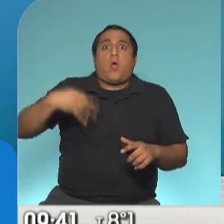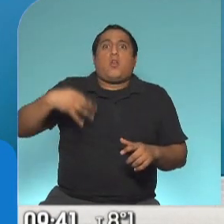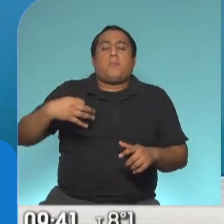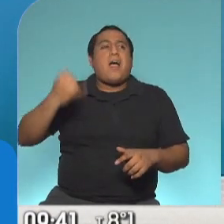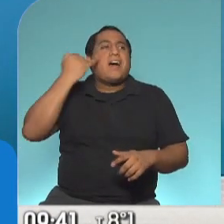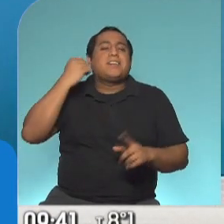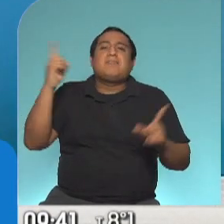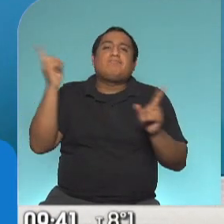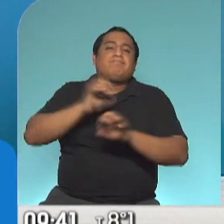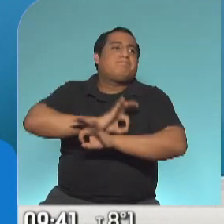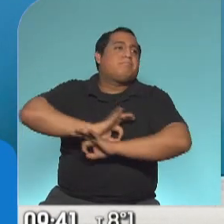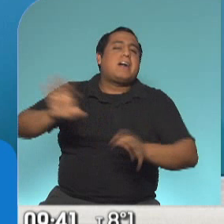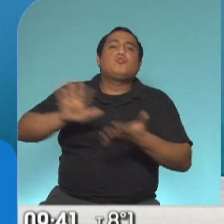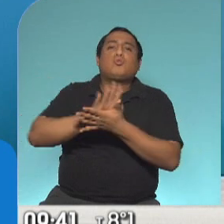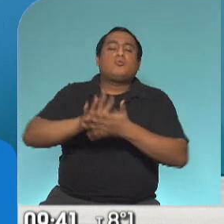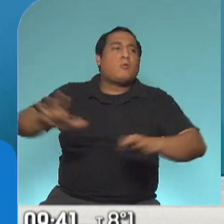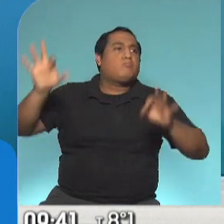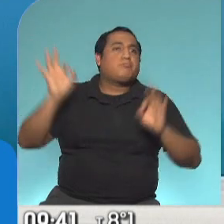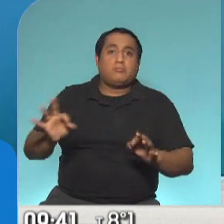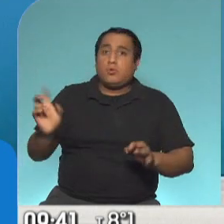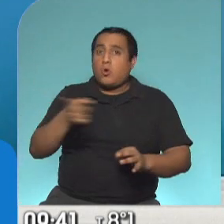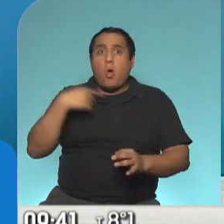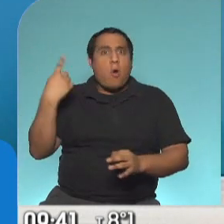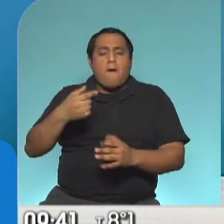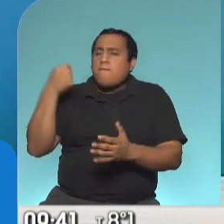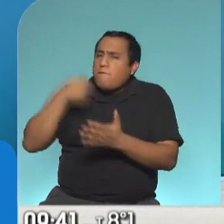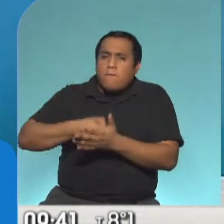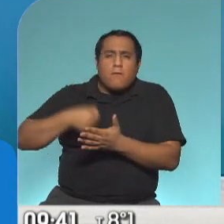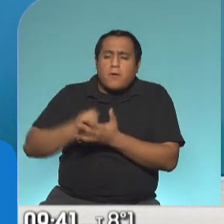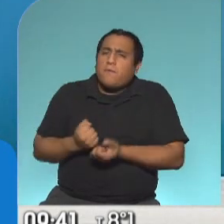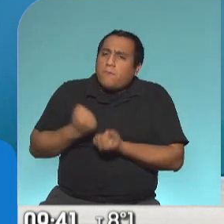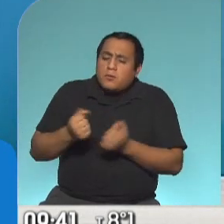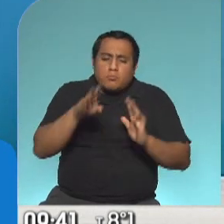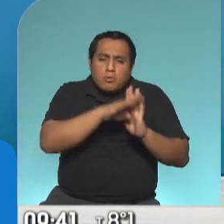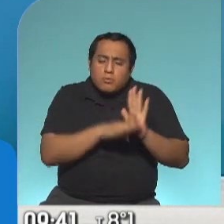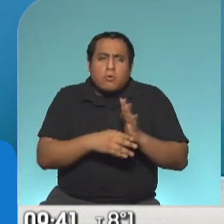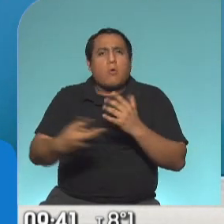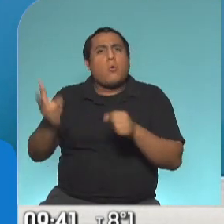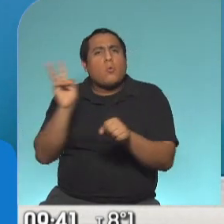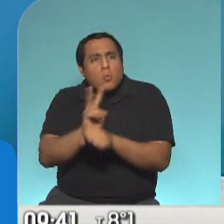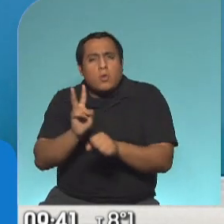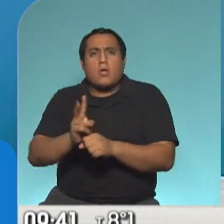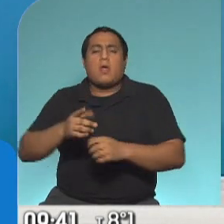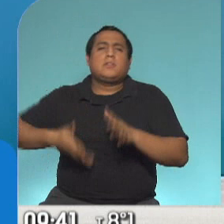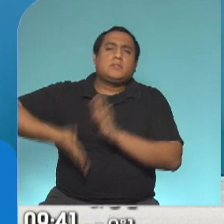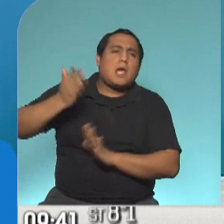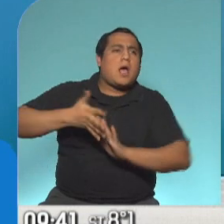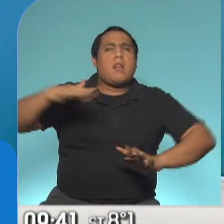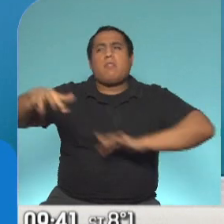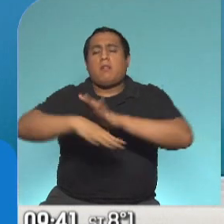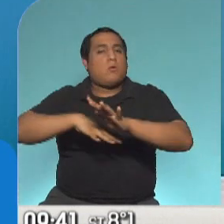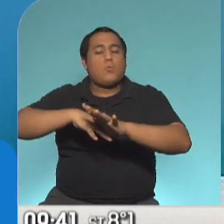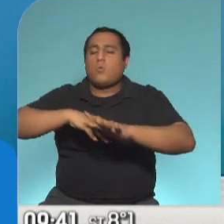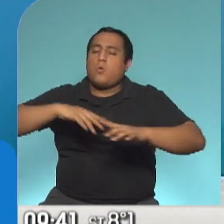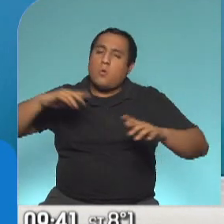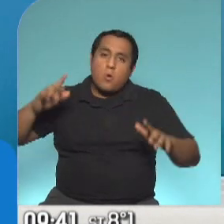ya pasó significa que este esfuerzo que los cuidados que los protocolos que minimizar la circulación y que tengamos muchísima atención